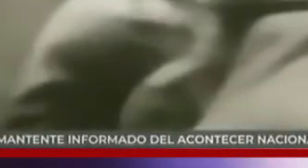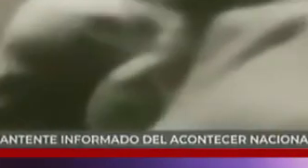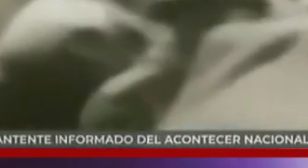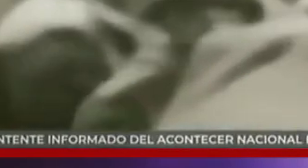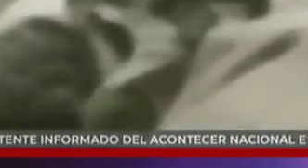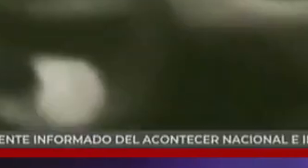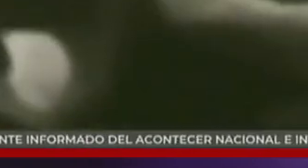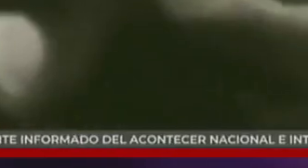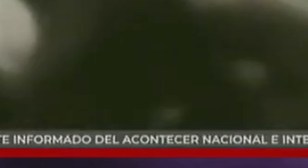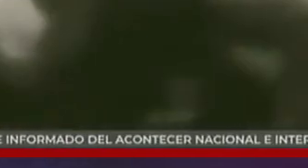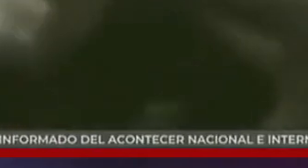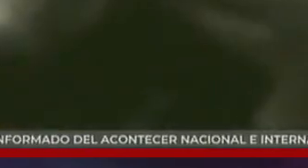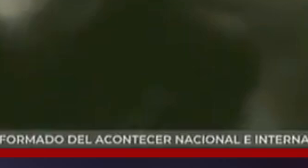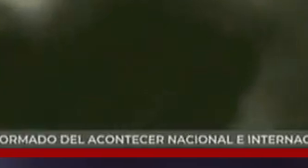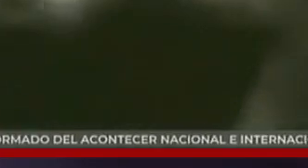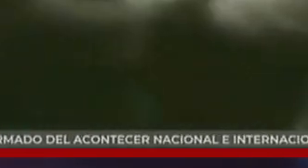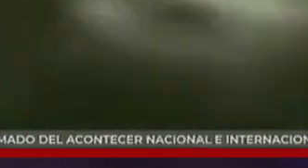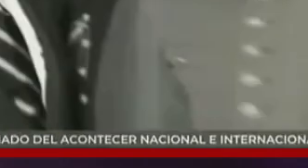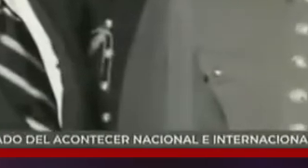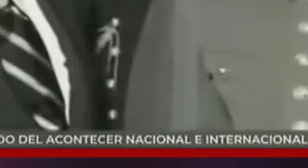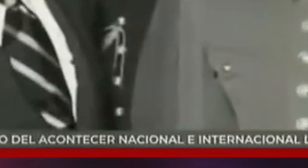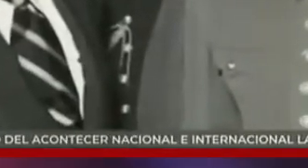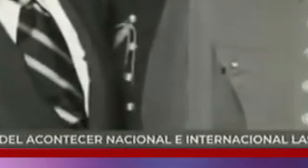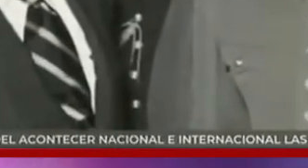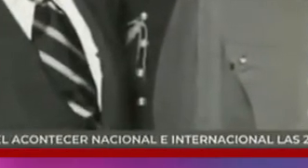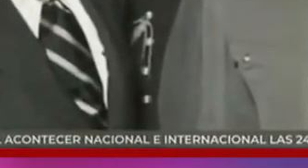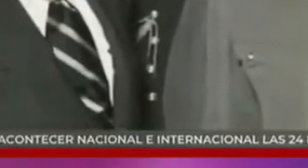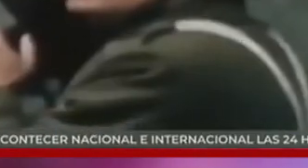del Chile de entonces.